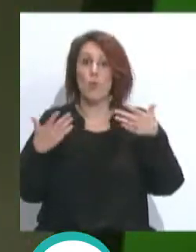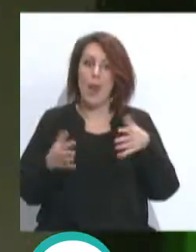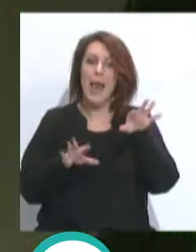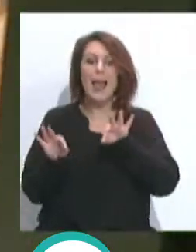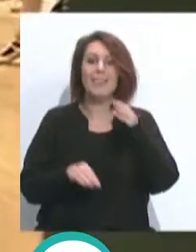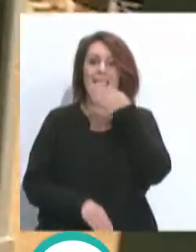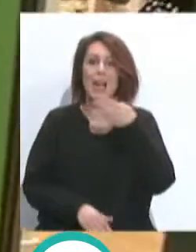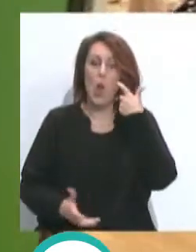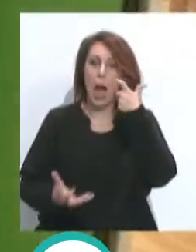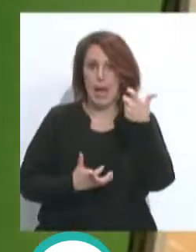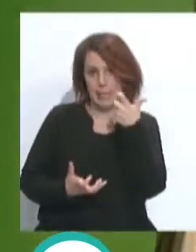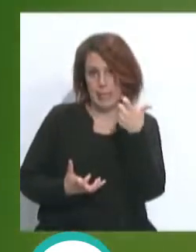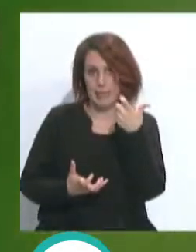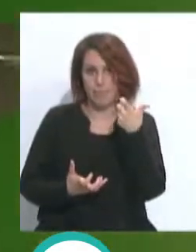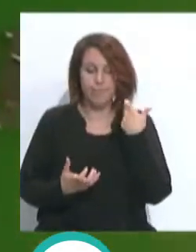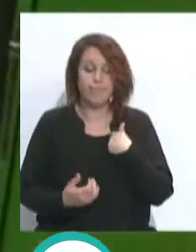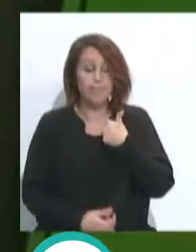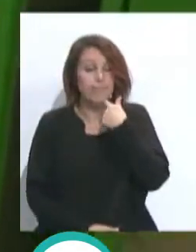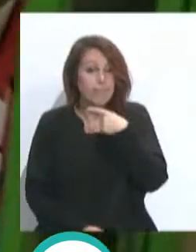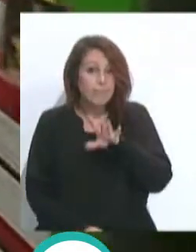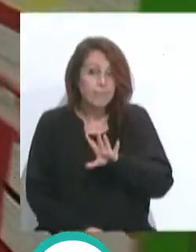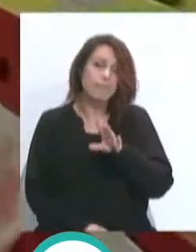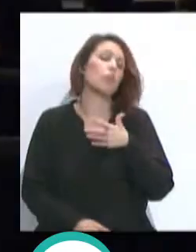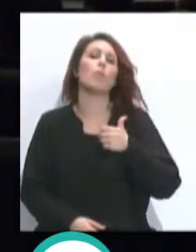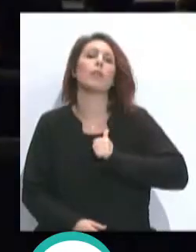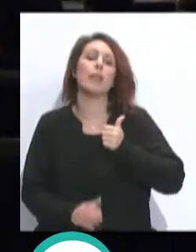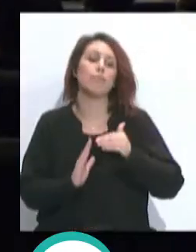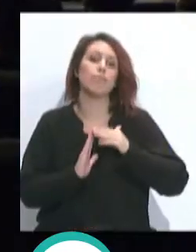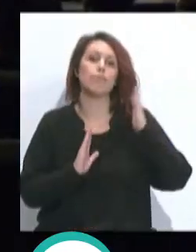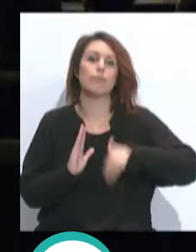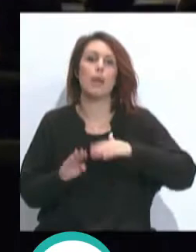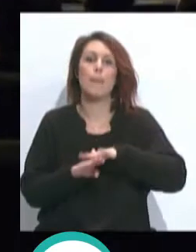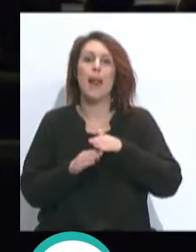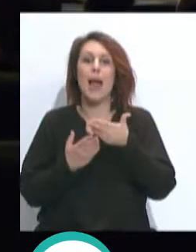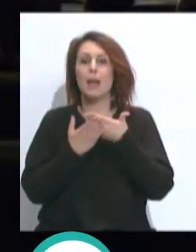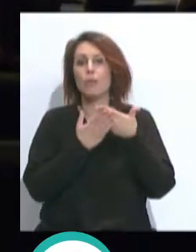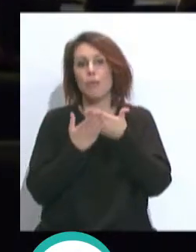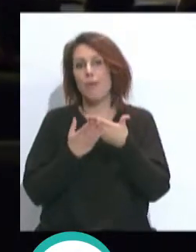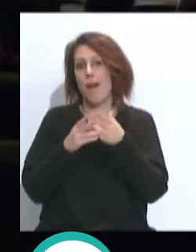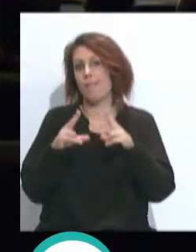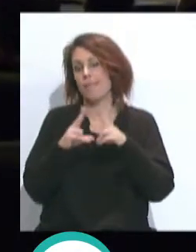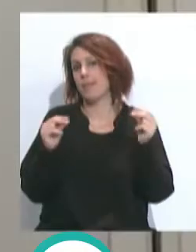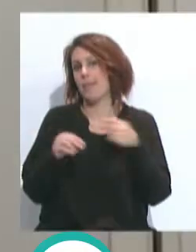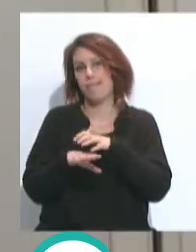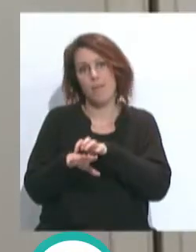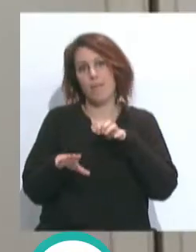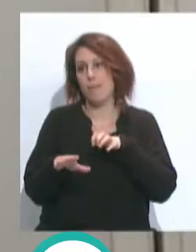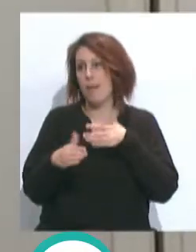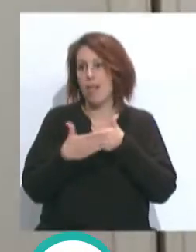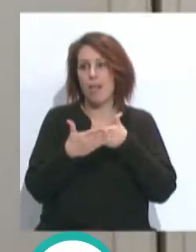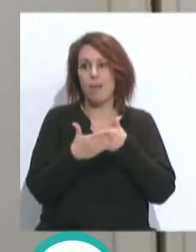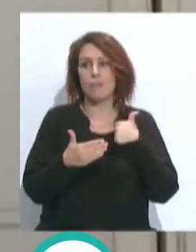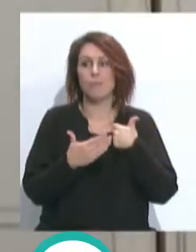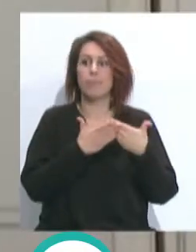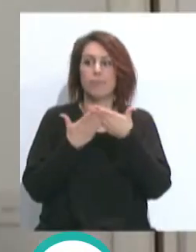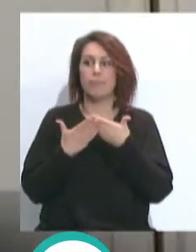el bachillerato de arte, que según aseguran, resta oportunidades para estudiar la mayoría de las carreras universitarias. Yo estoy